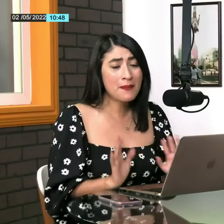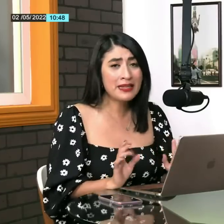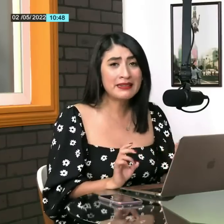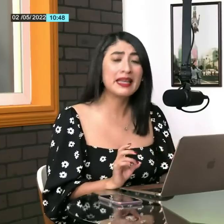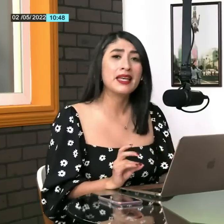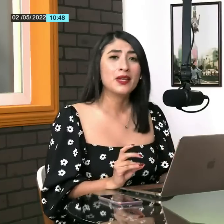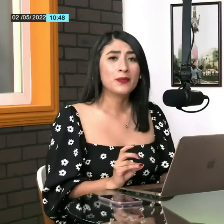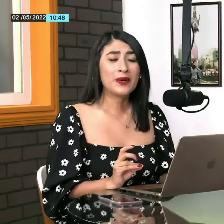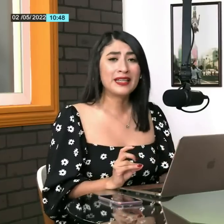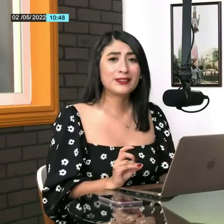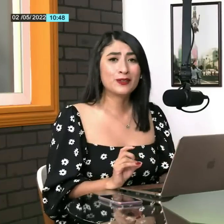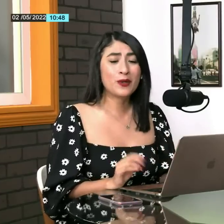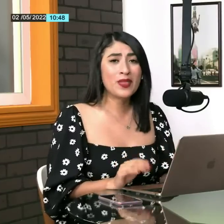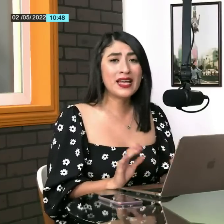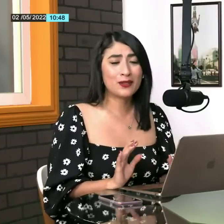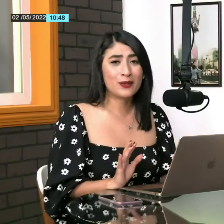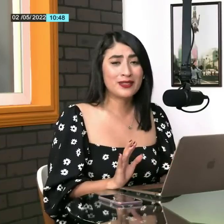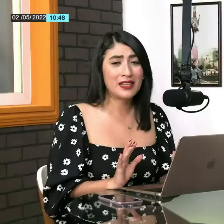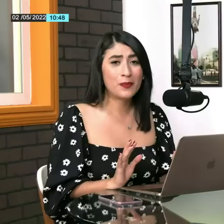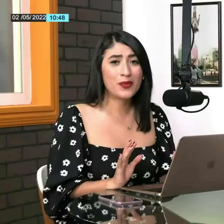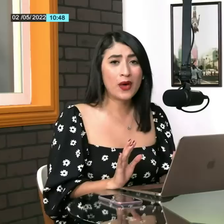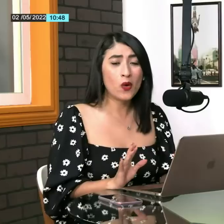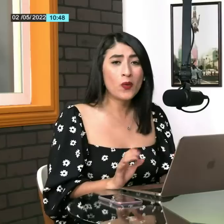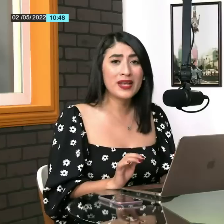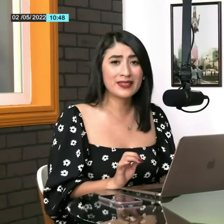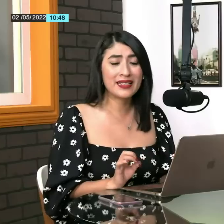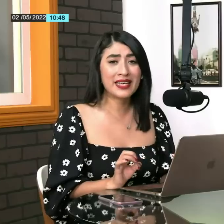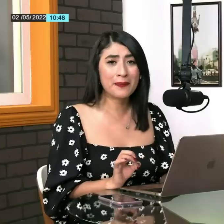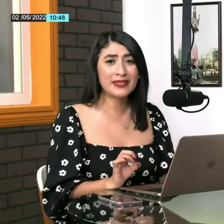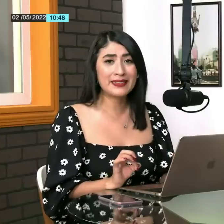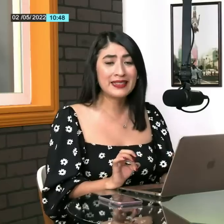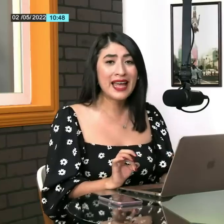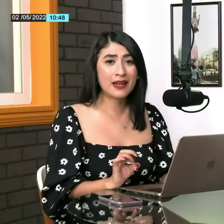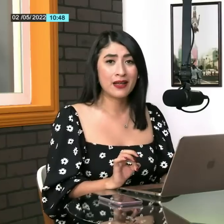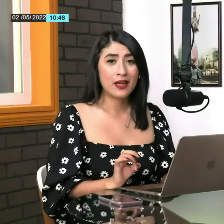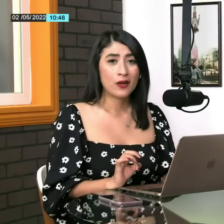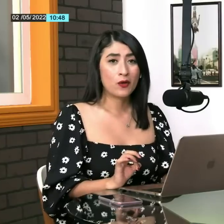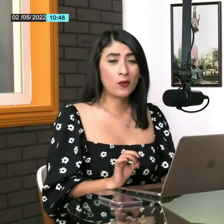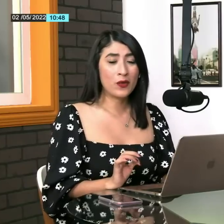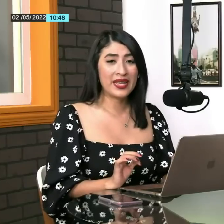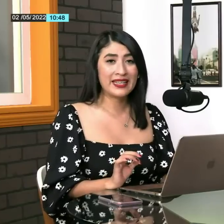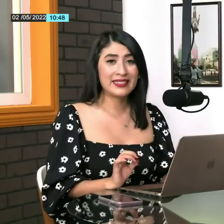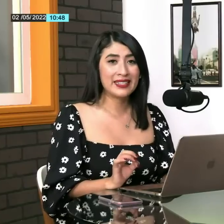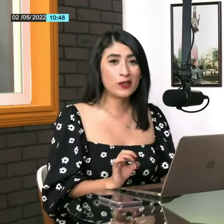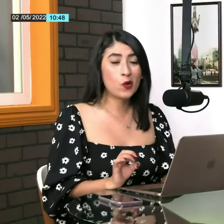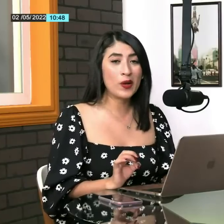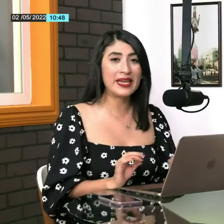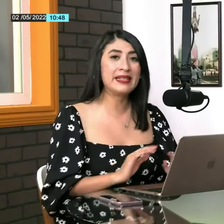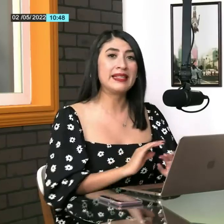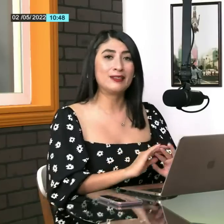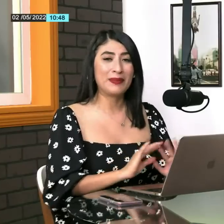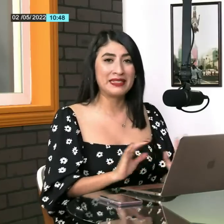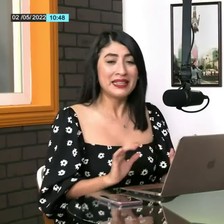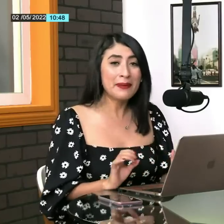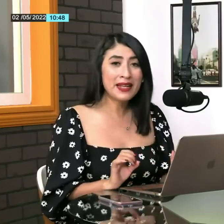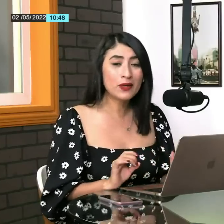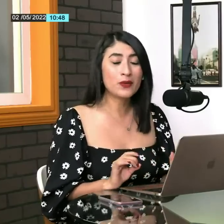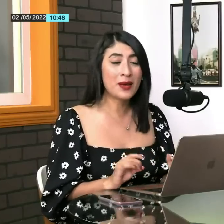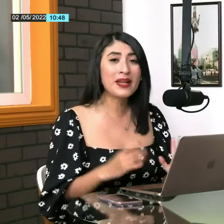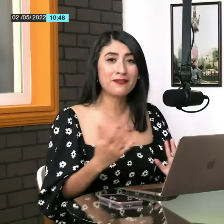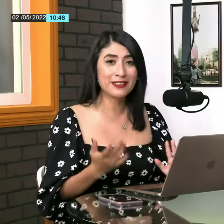legalmente pues toda todo este tipo de obras tienen que presentar como requisito indispensable